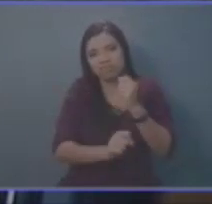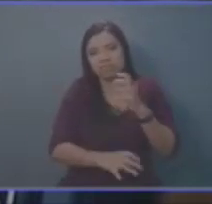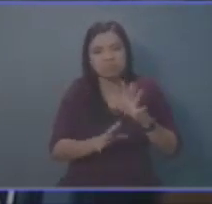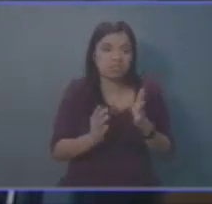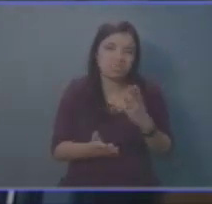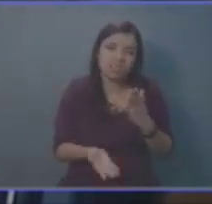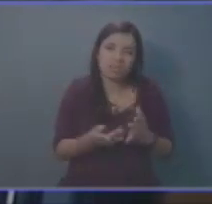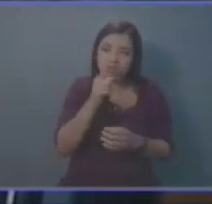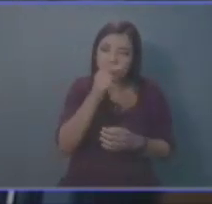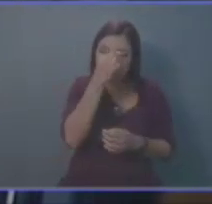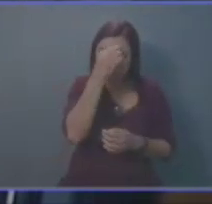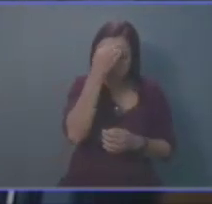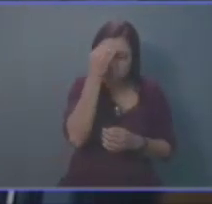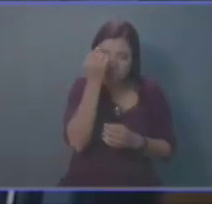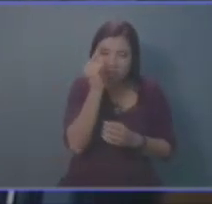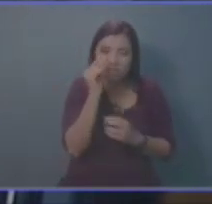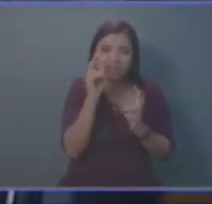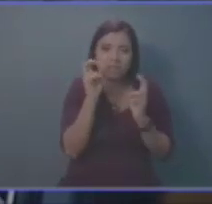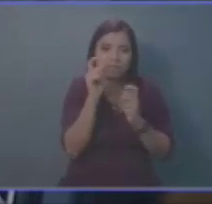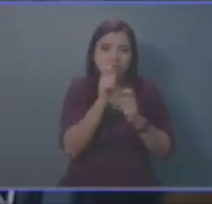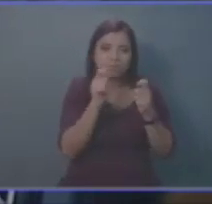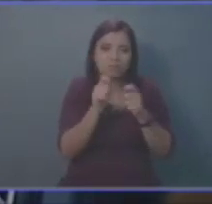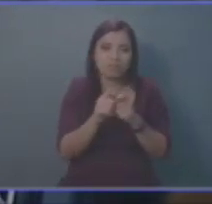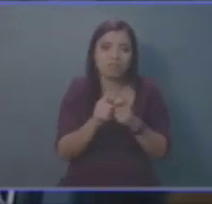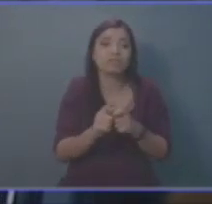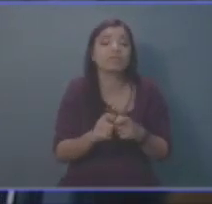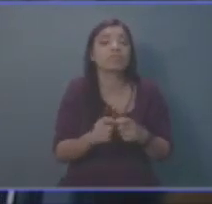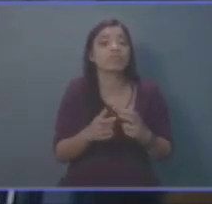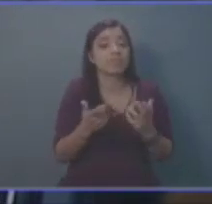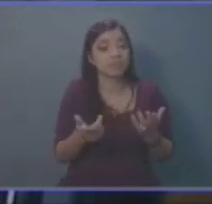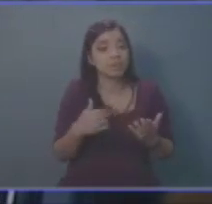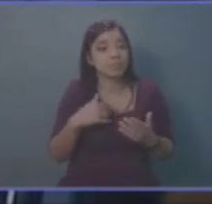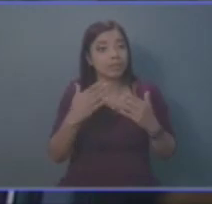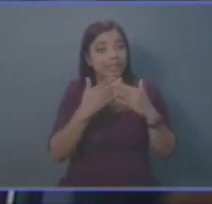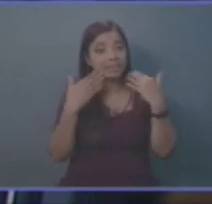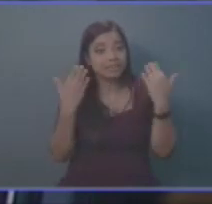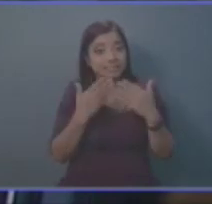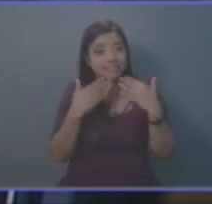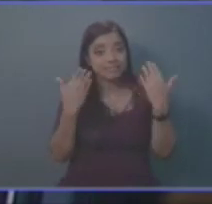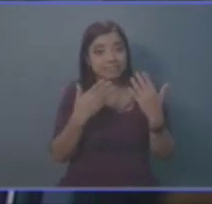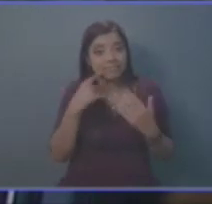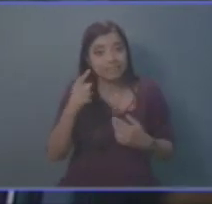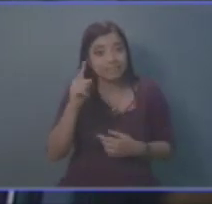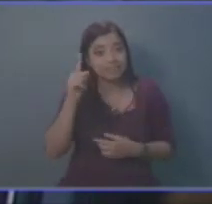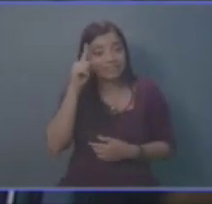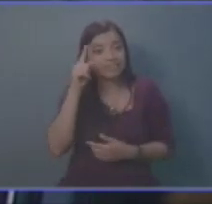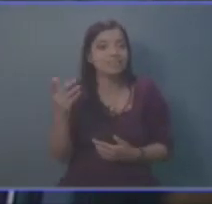quizás hablar de un tema particular, y es que me alegra que en la propuesta